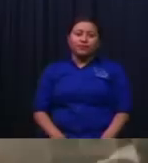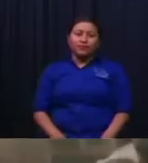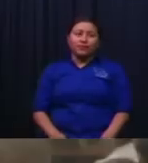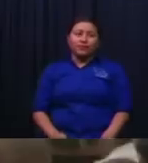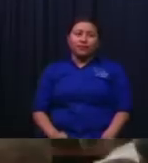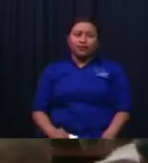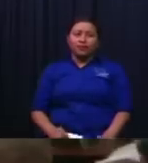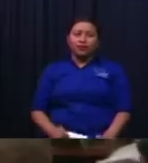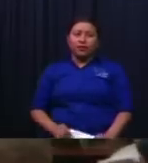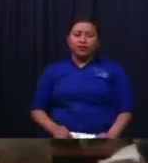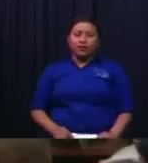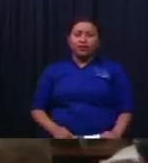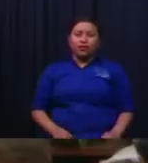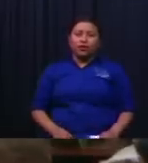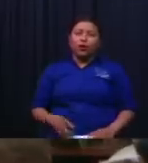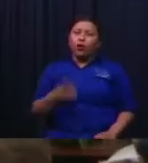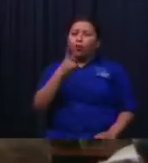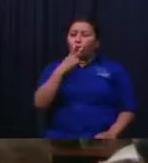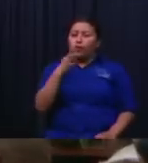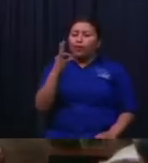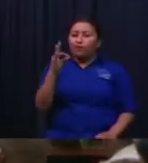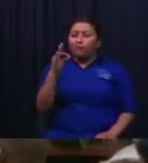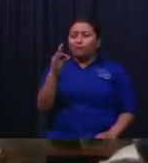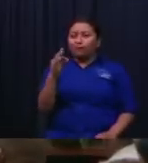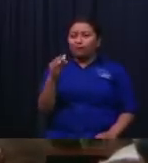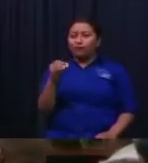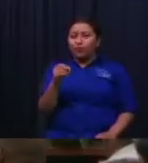Porque allá está la hermanita, ¿eh?